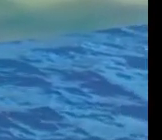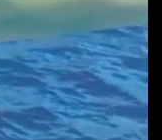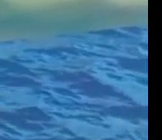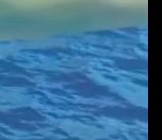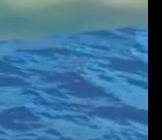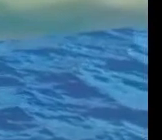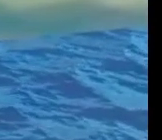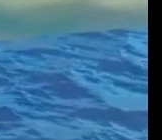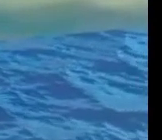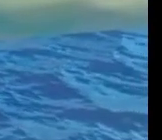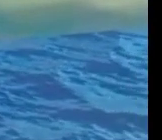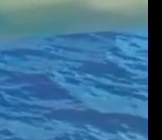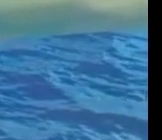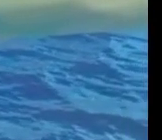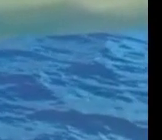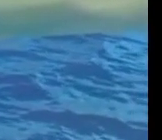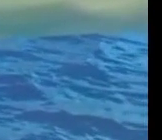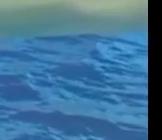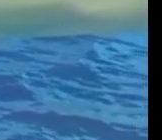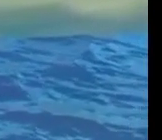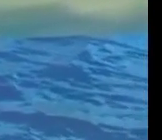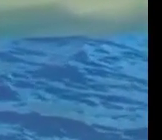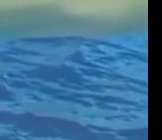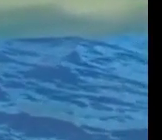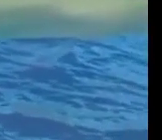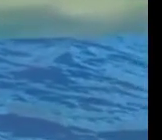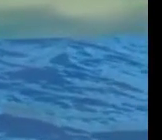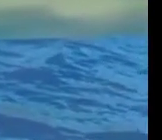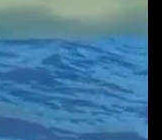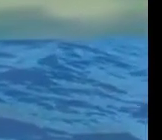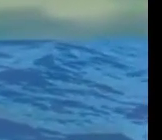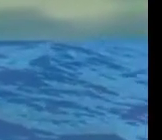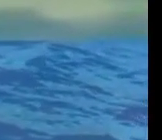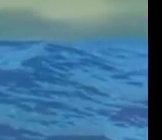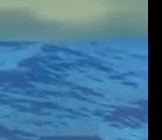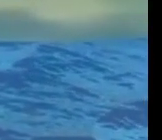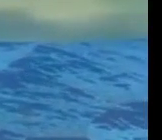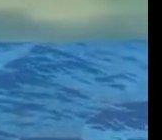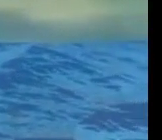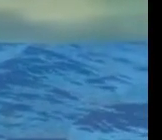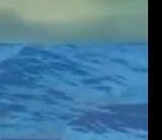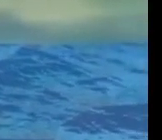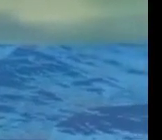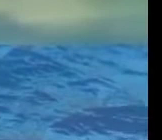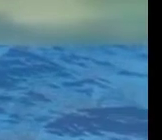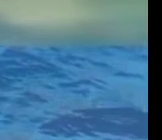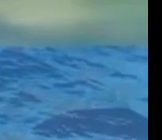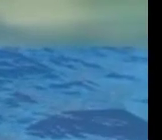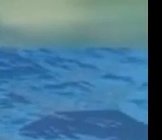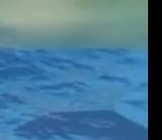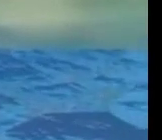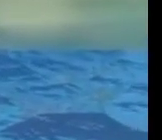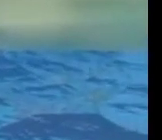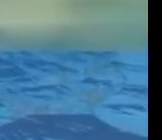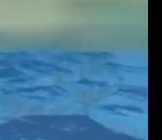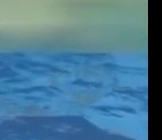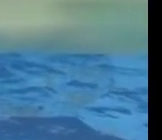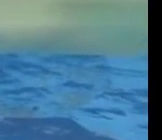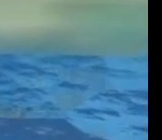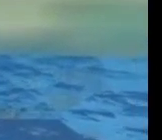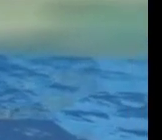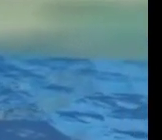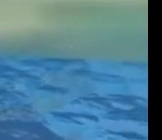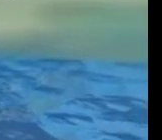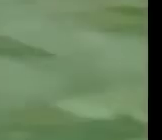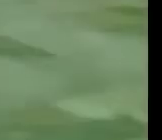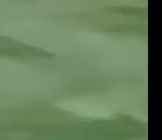tanques y estalla un feroz combate. Un cañón, al disparar, hace impacto en un tanque enemigo, ocasionándole